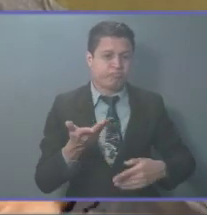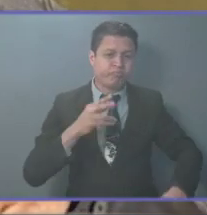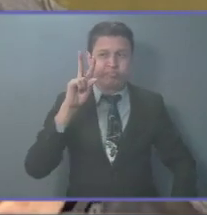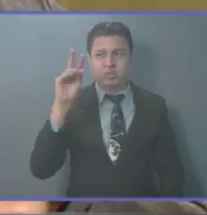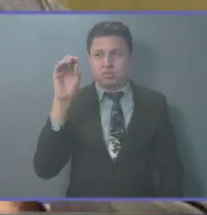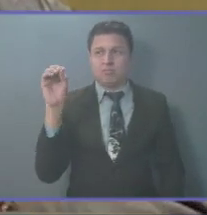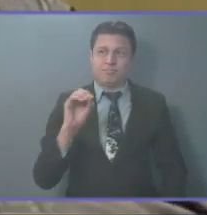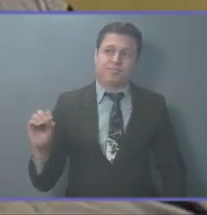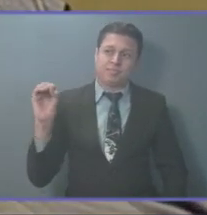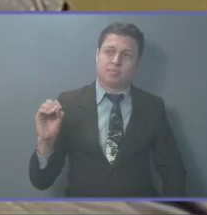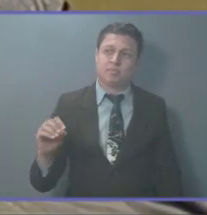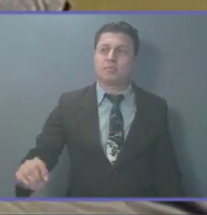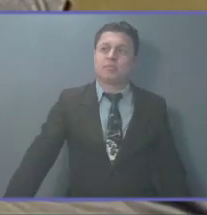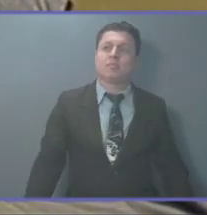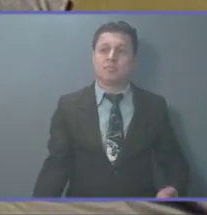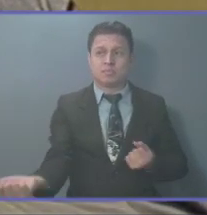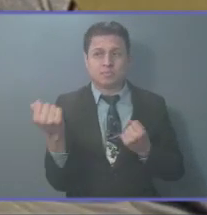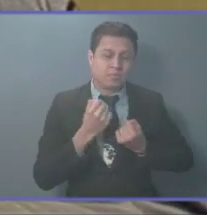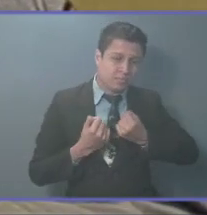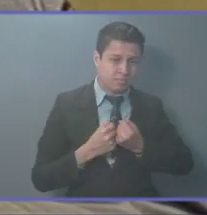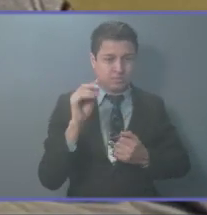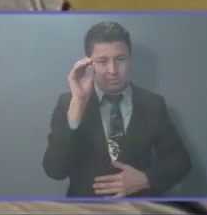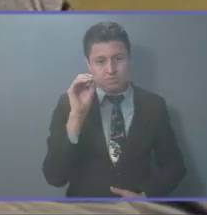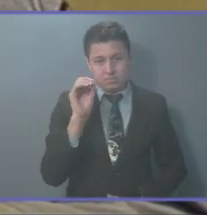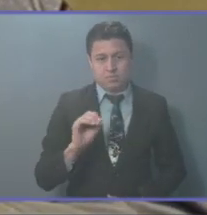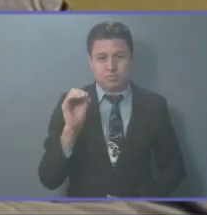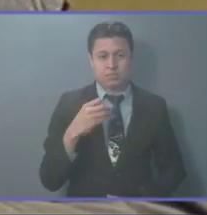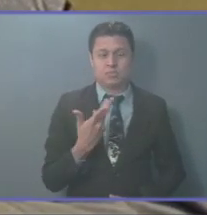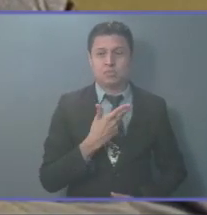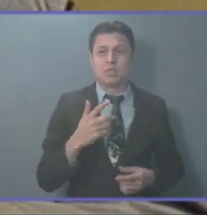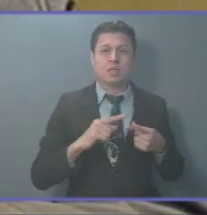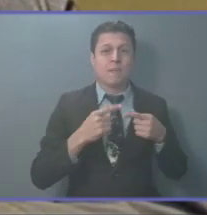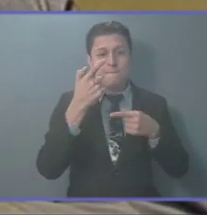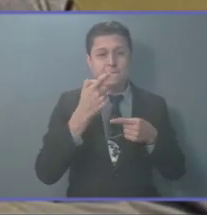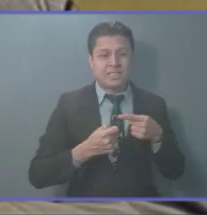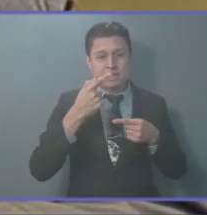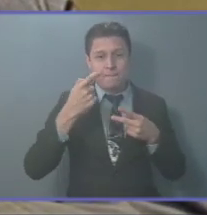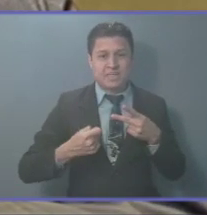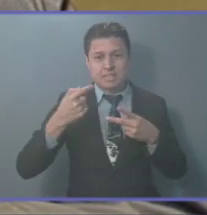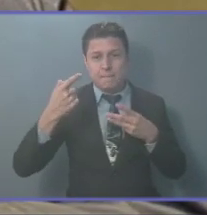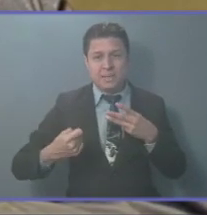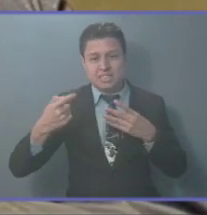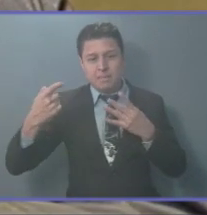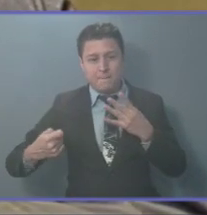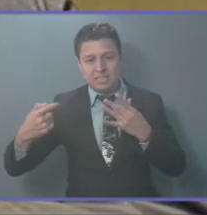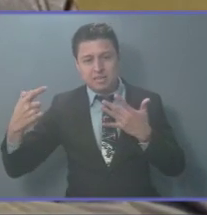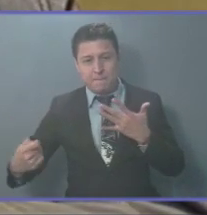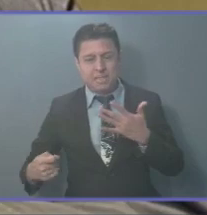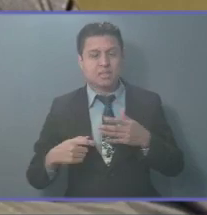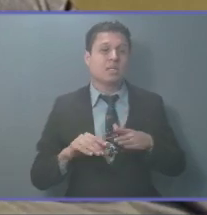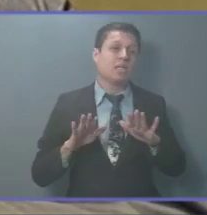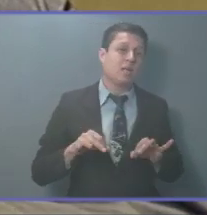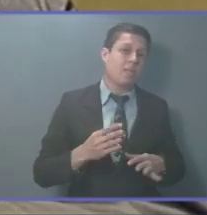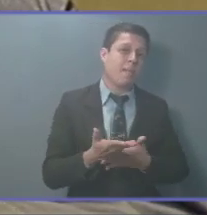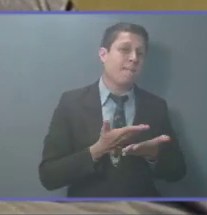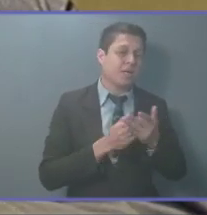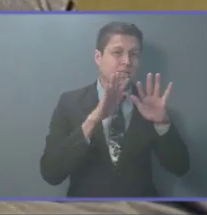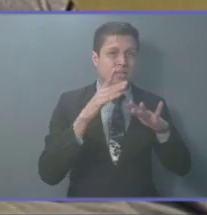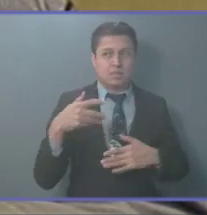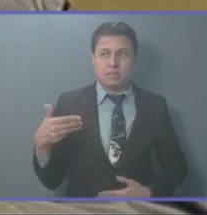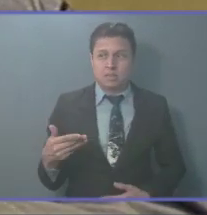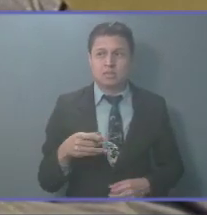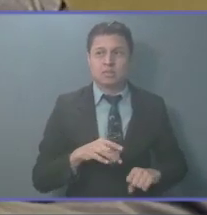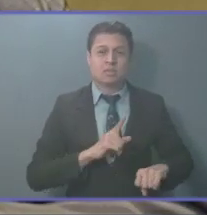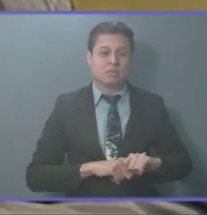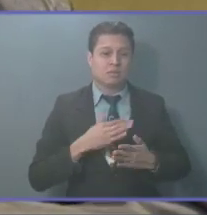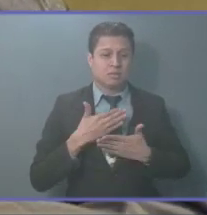2%, amortizándose por cuotas semestrales, con 10 años de periodo de gracia